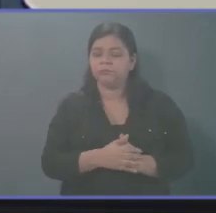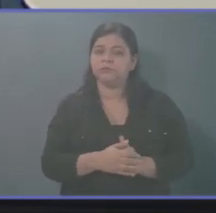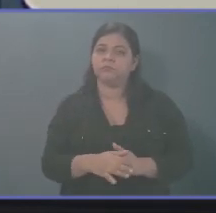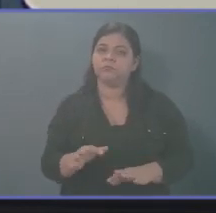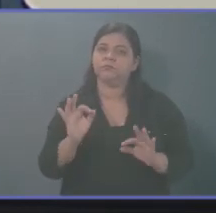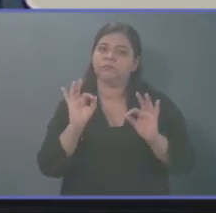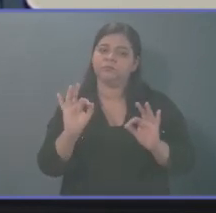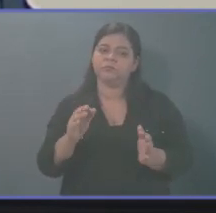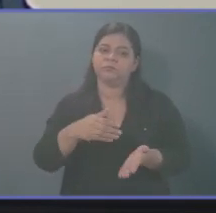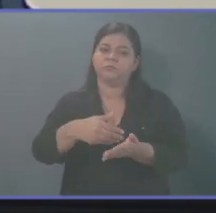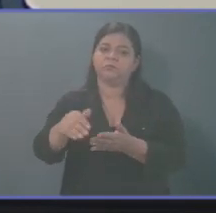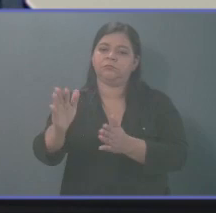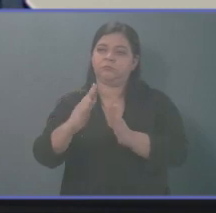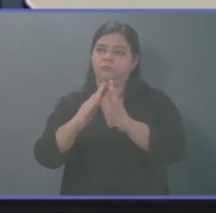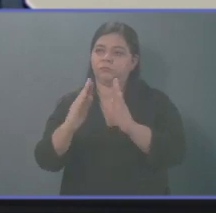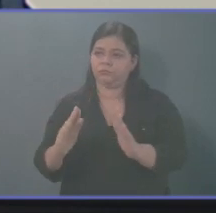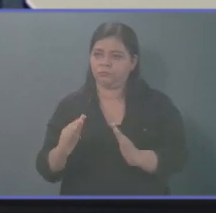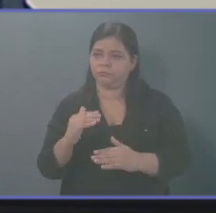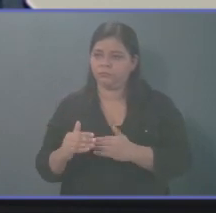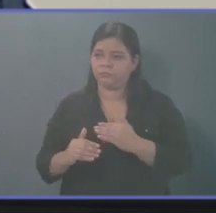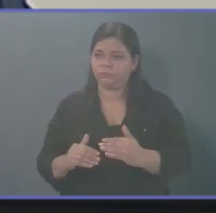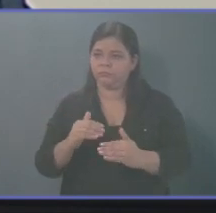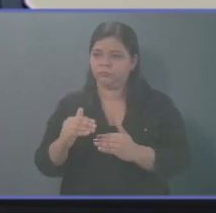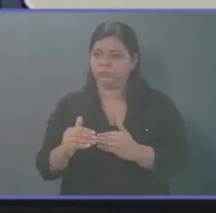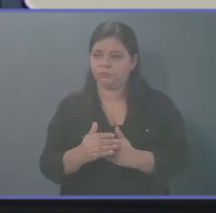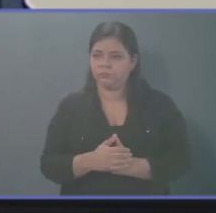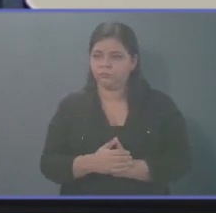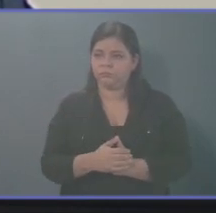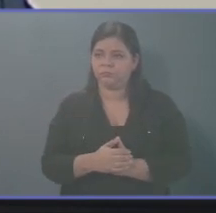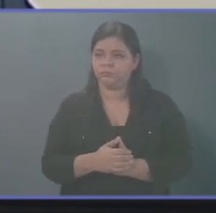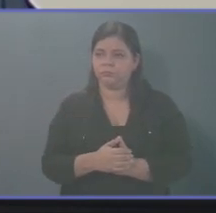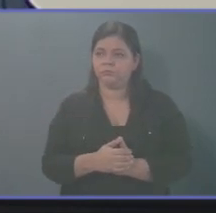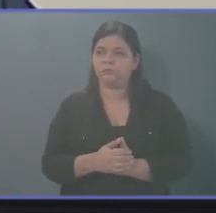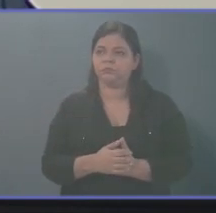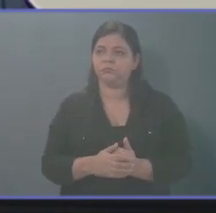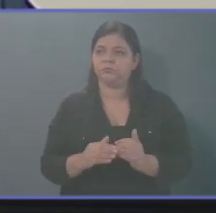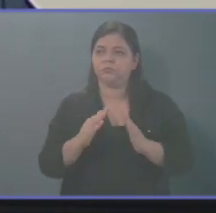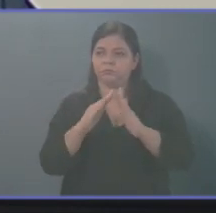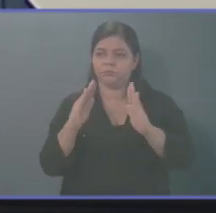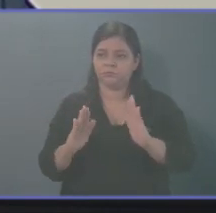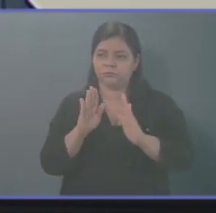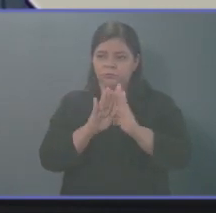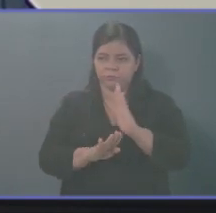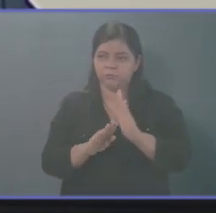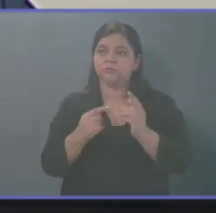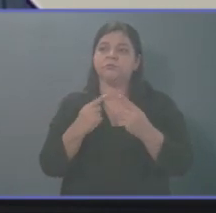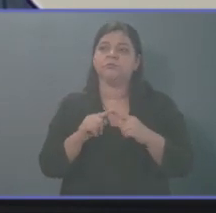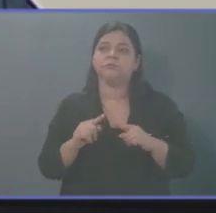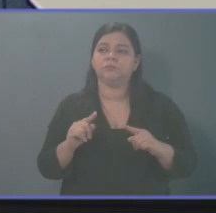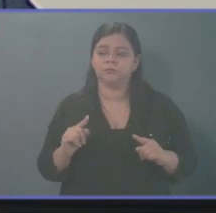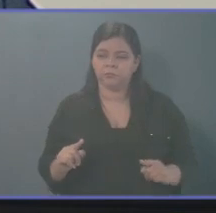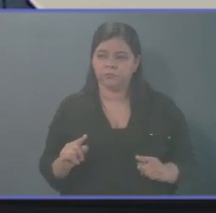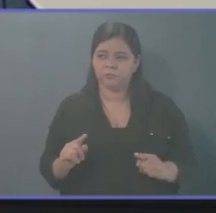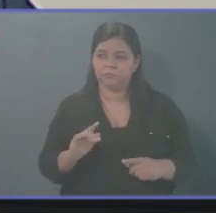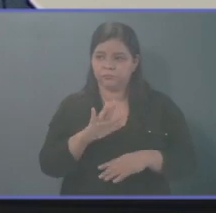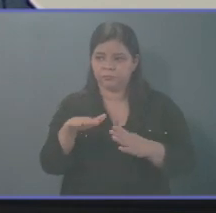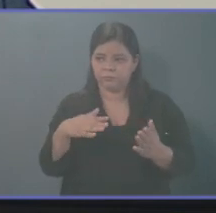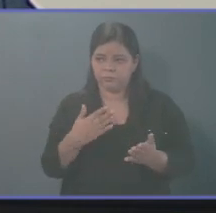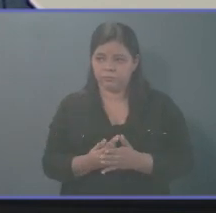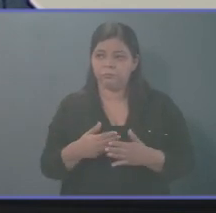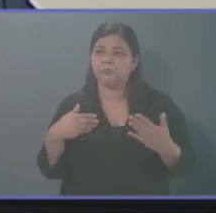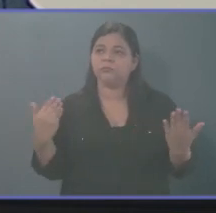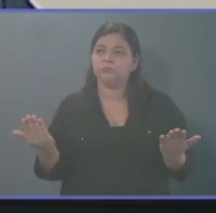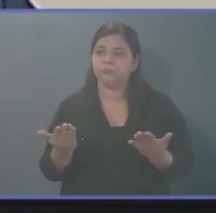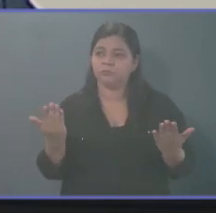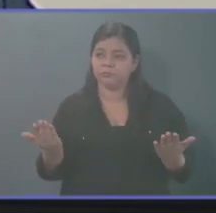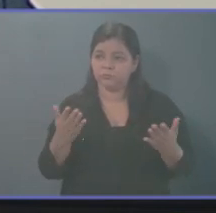enviados a sus casas para un proceso de aislamiento social. Y las medidas que el gobierno ha